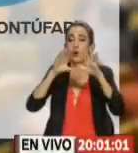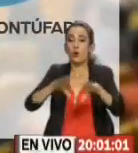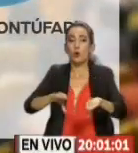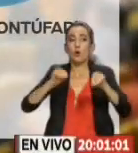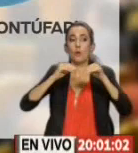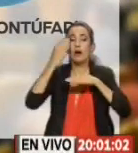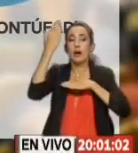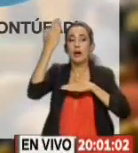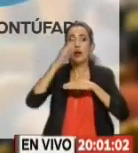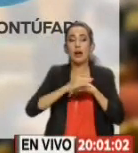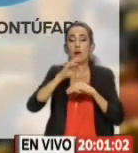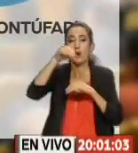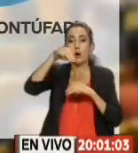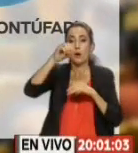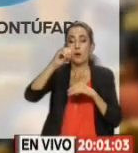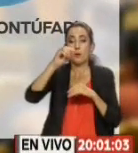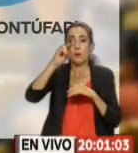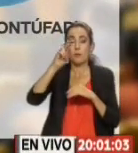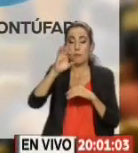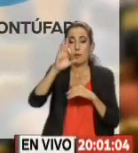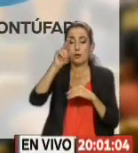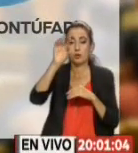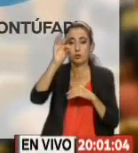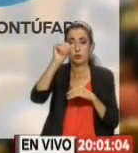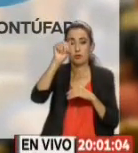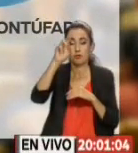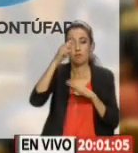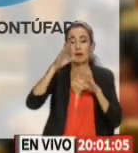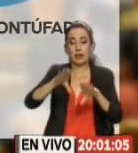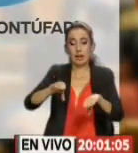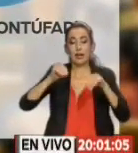candidato a alcalde César Montúfar, obtuvo 3 puestos